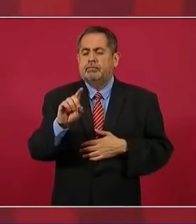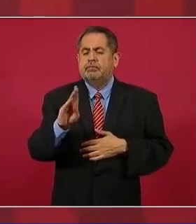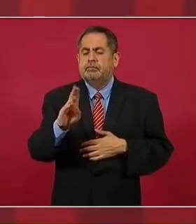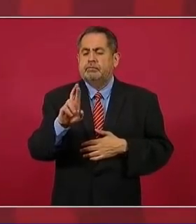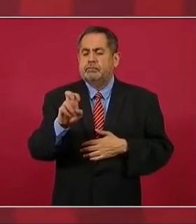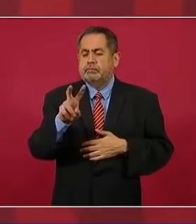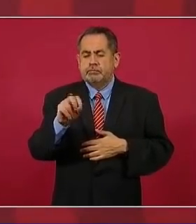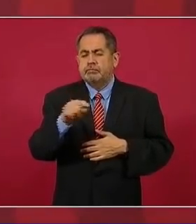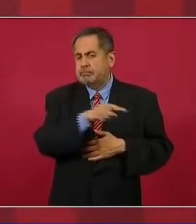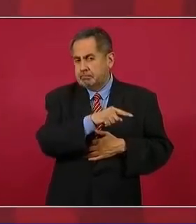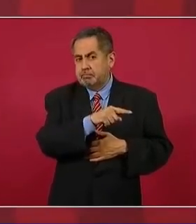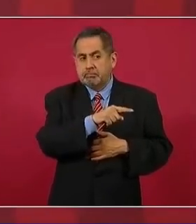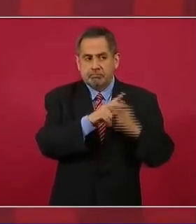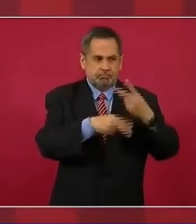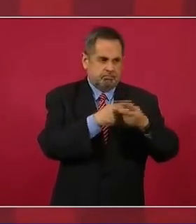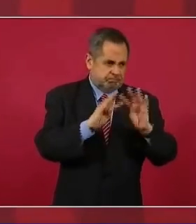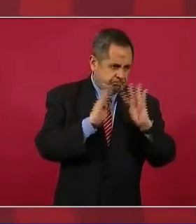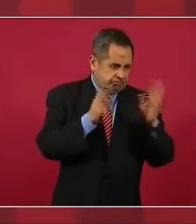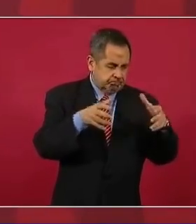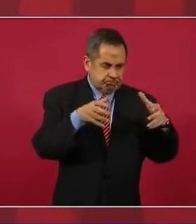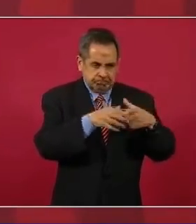y